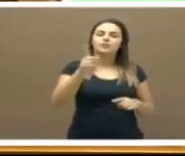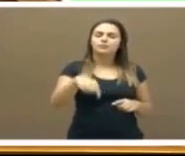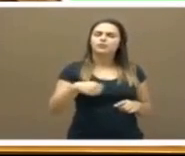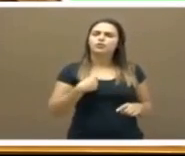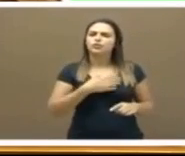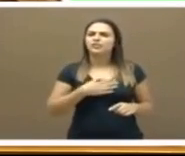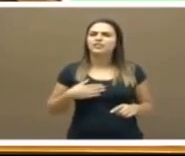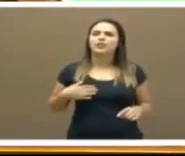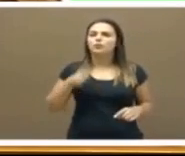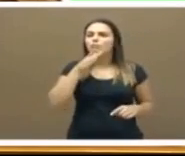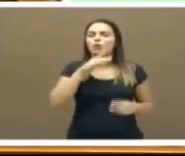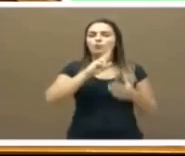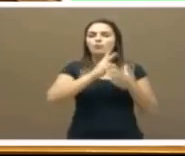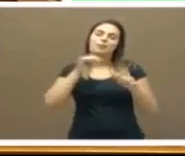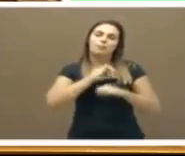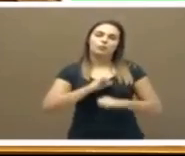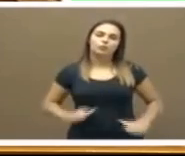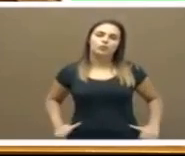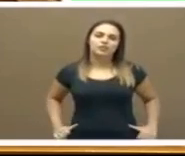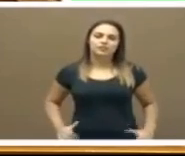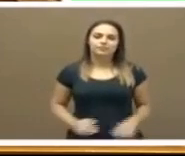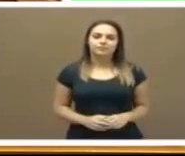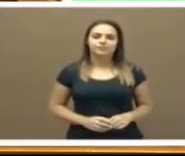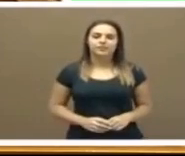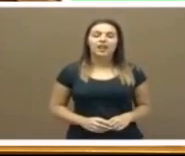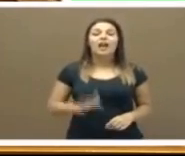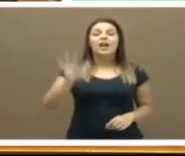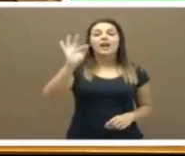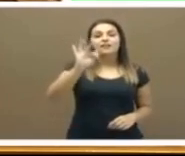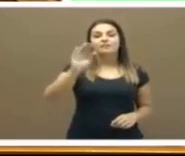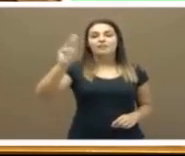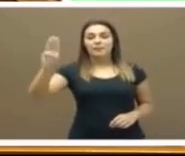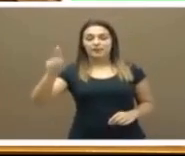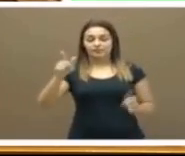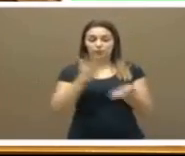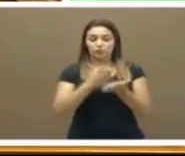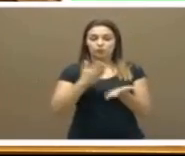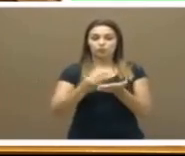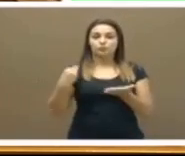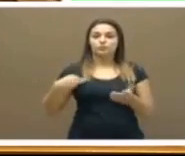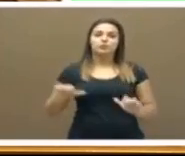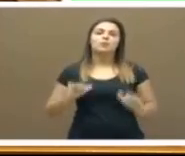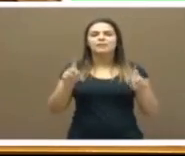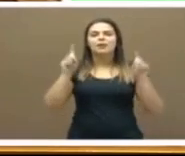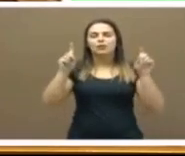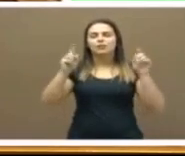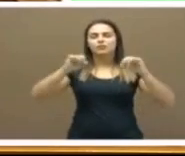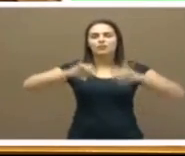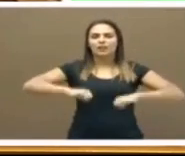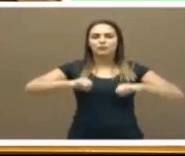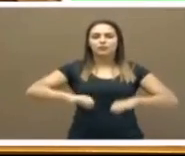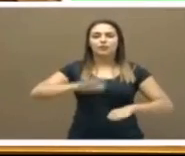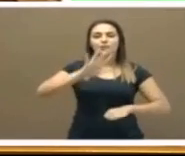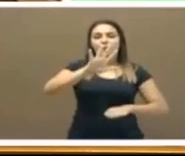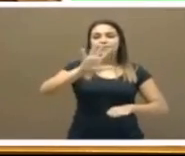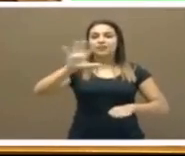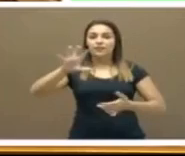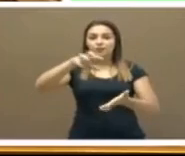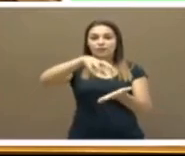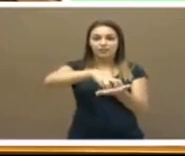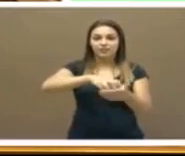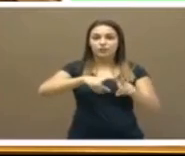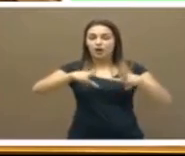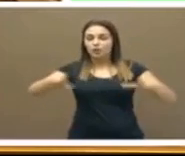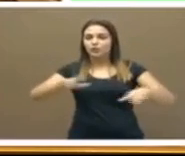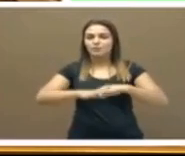por el plurilingüismo. En formación profesional, este curso arranca con 14 nuevos títulos. Los 55 centros y aulas de